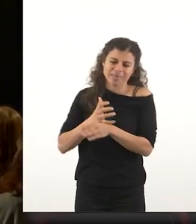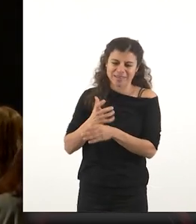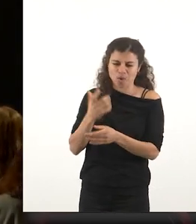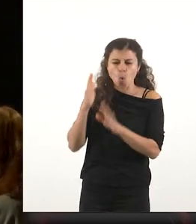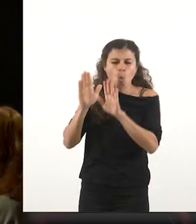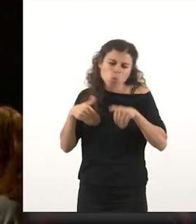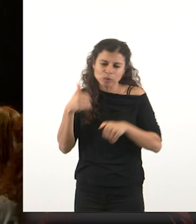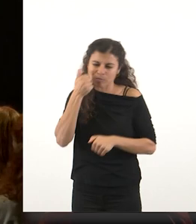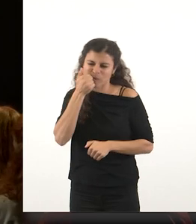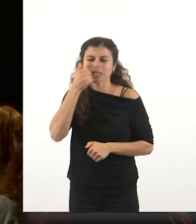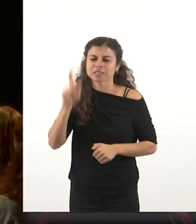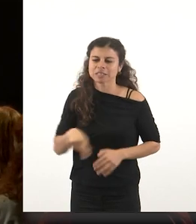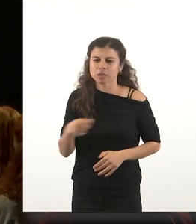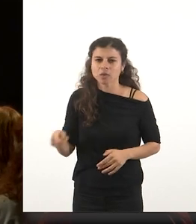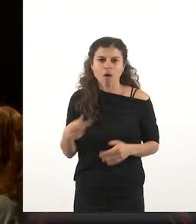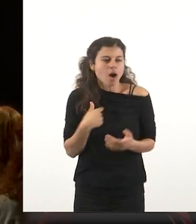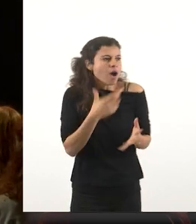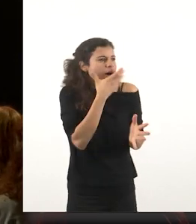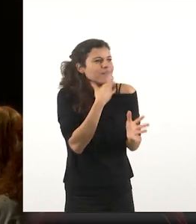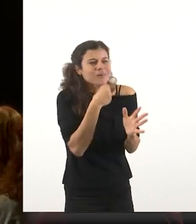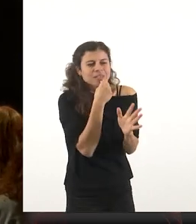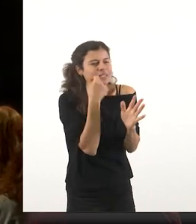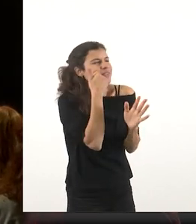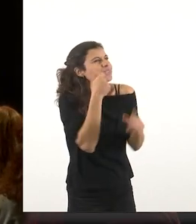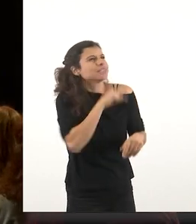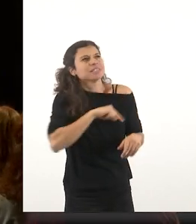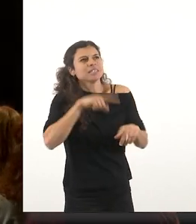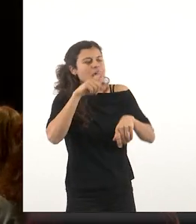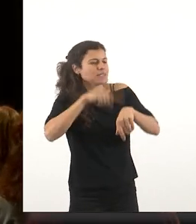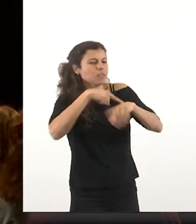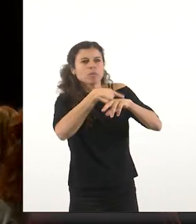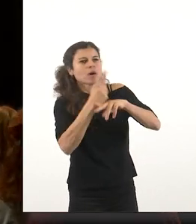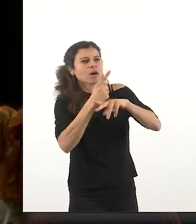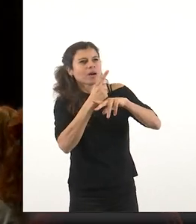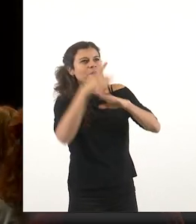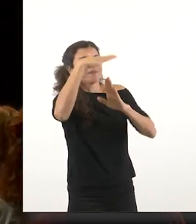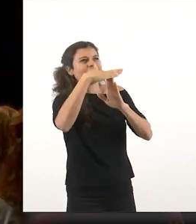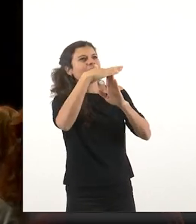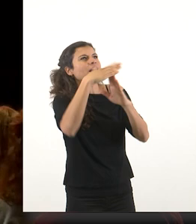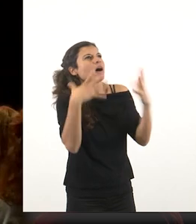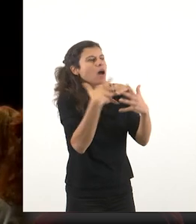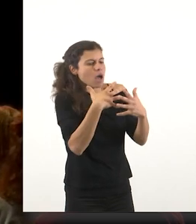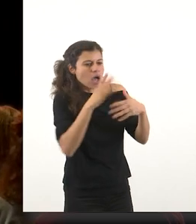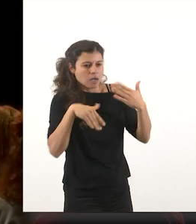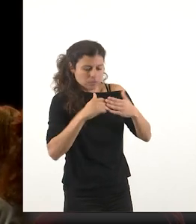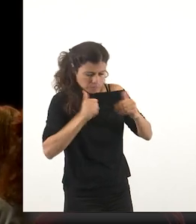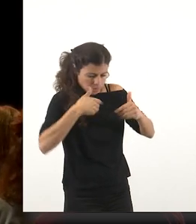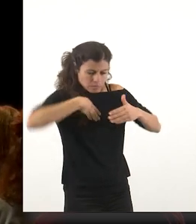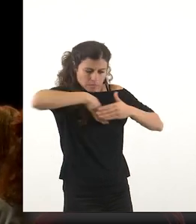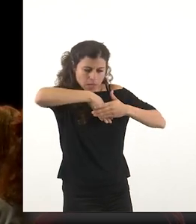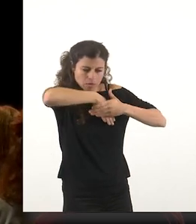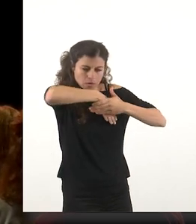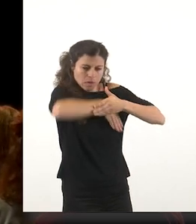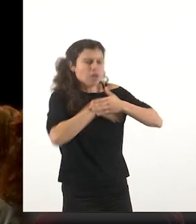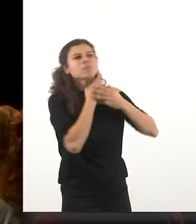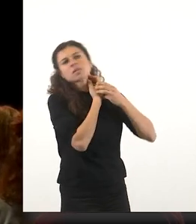beso fue tan bonito, yo sentí que el tiempo se paraba, que Antonio éramos como una única persona, hasta que empecé a meterme las manos por debajo del sujetador mientras me besaba